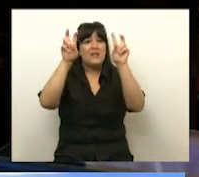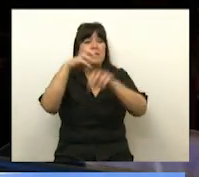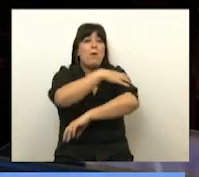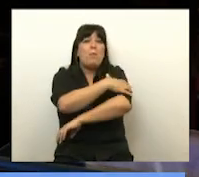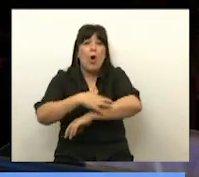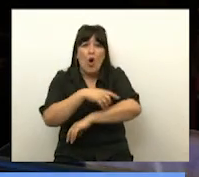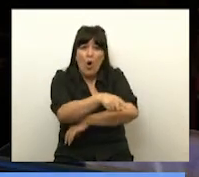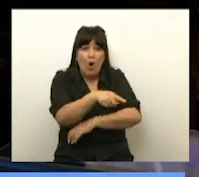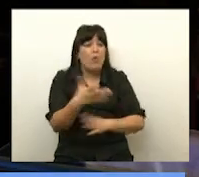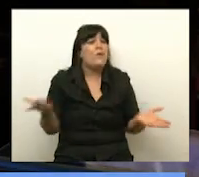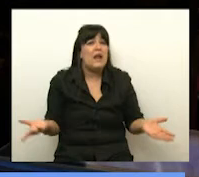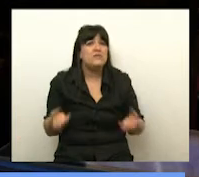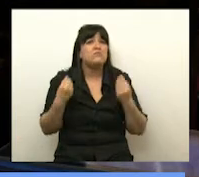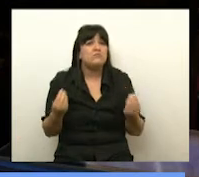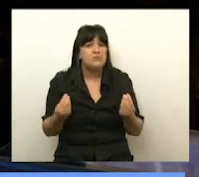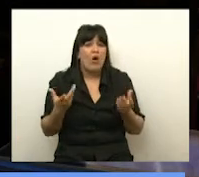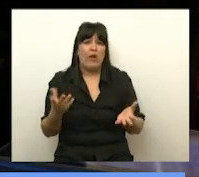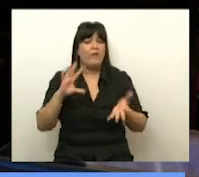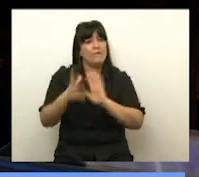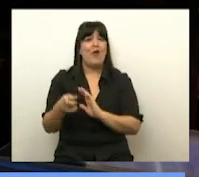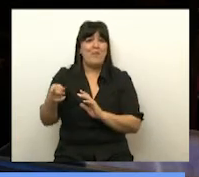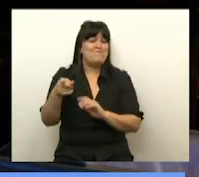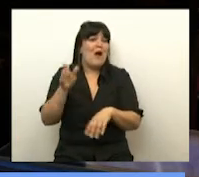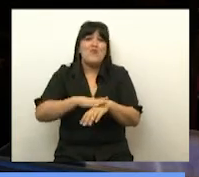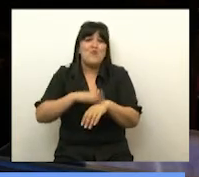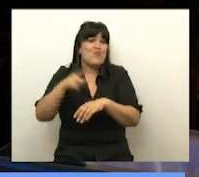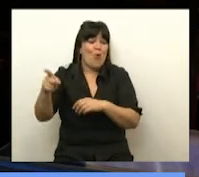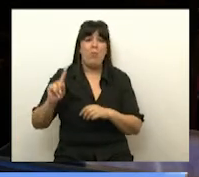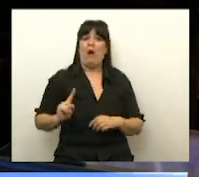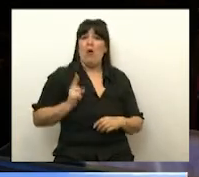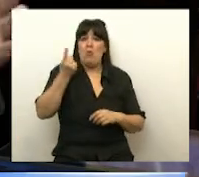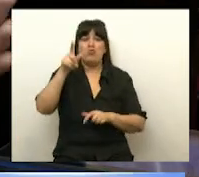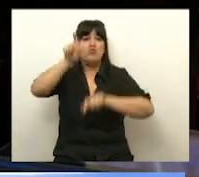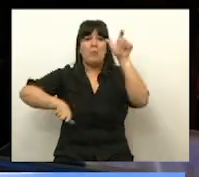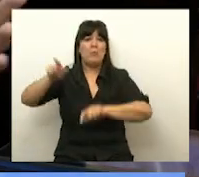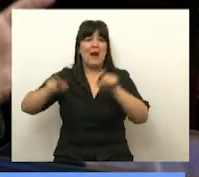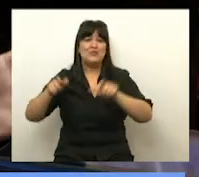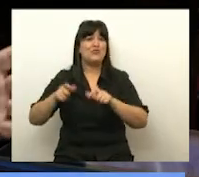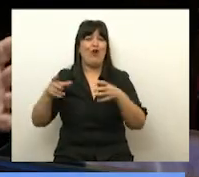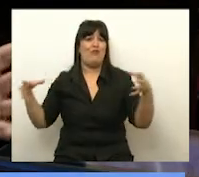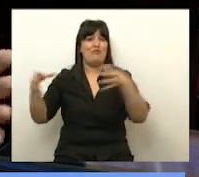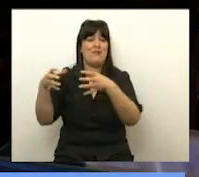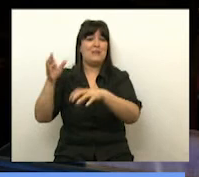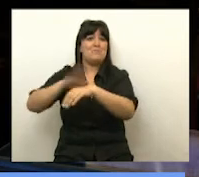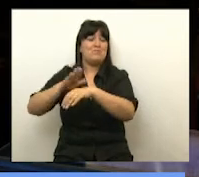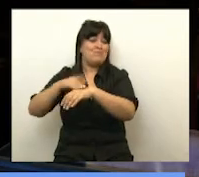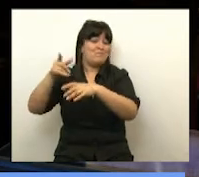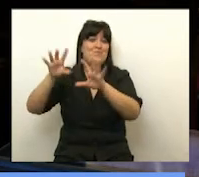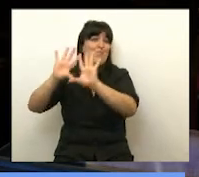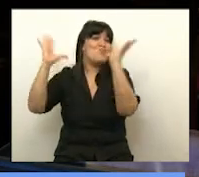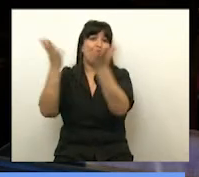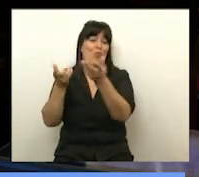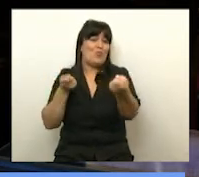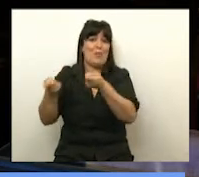La pobreza que se explica solo por la avaricia y la codicia y el orgullo de quienes nos gobiernan a nivel global. Si nosotros no